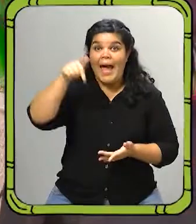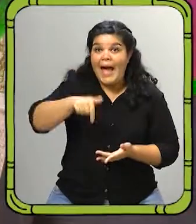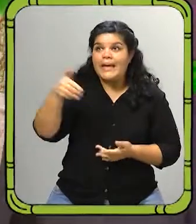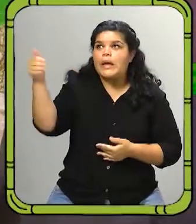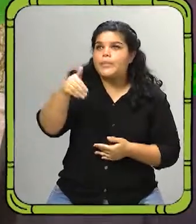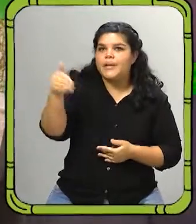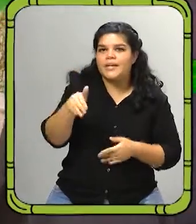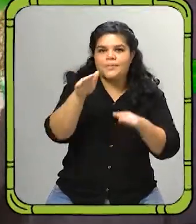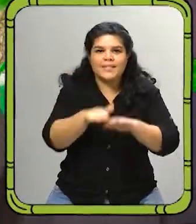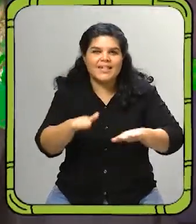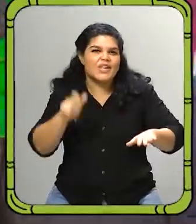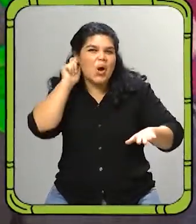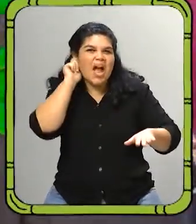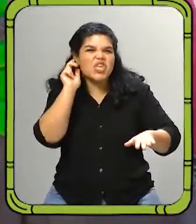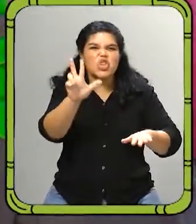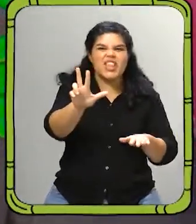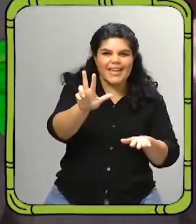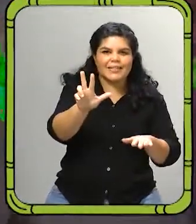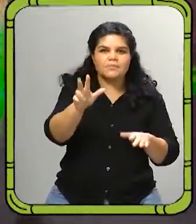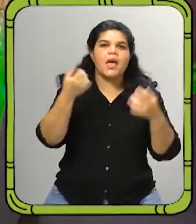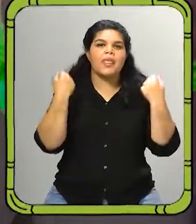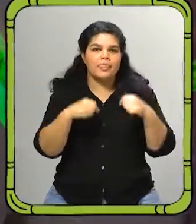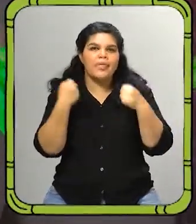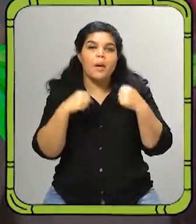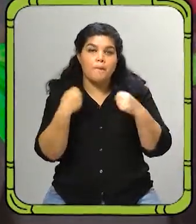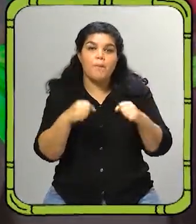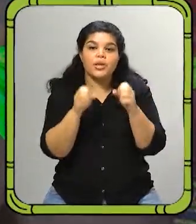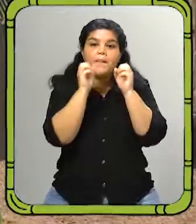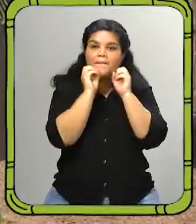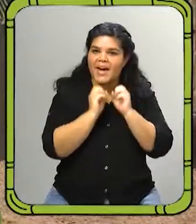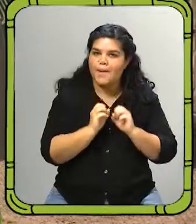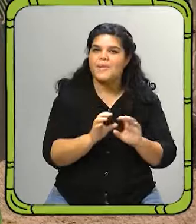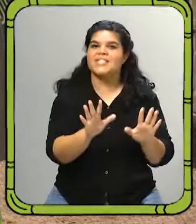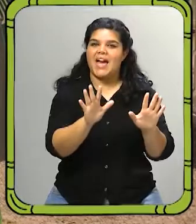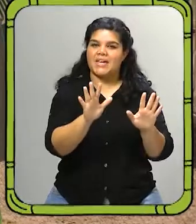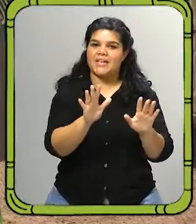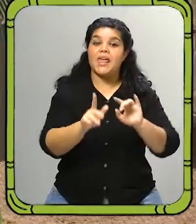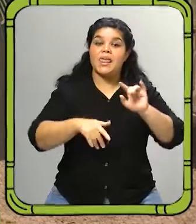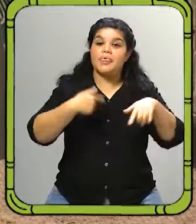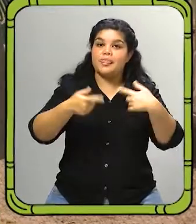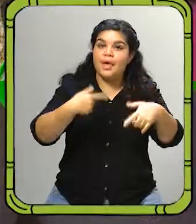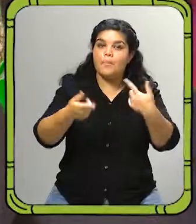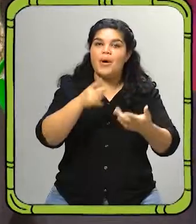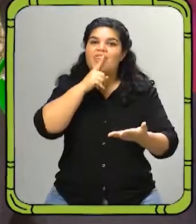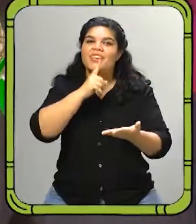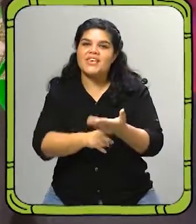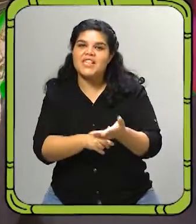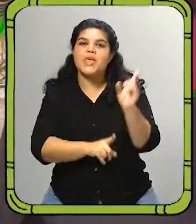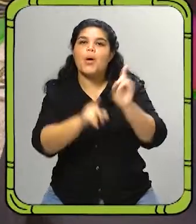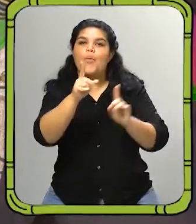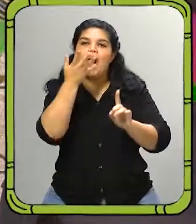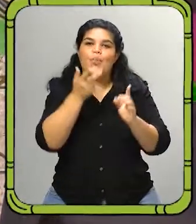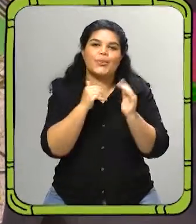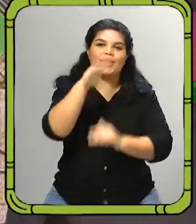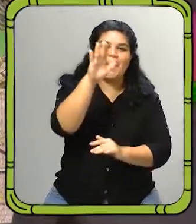los 3 años a hacer actividad deportiva o de iniciación deportiva y luego eligen deportes y vienen los más grandes también a